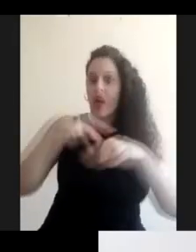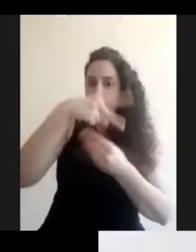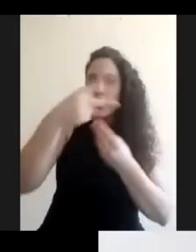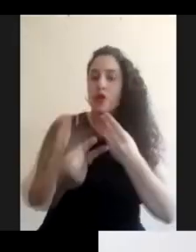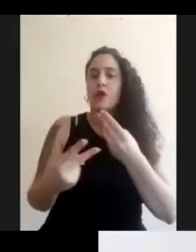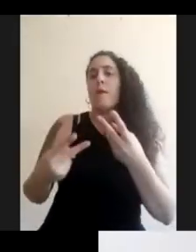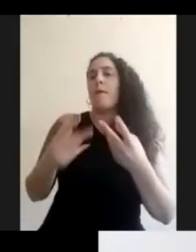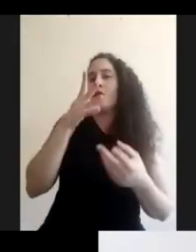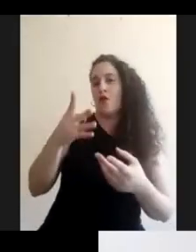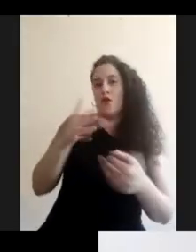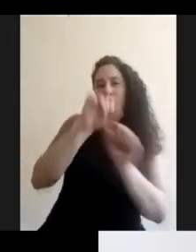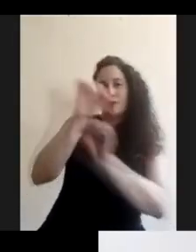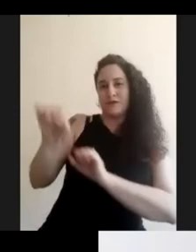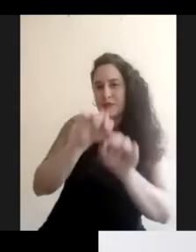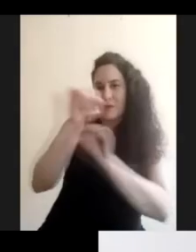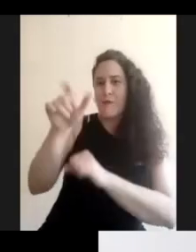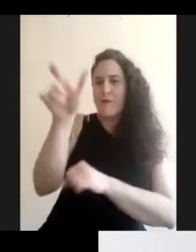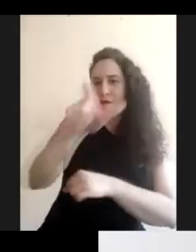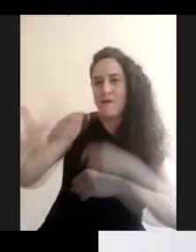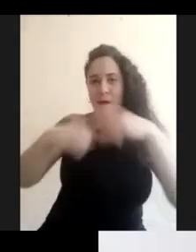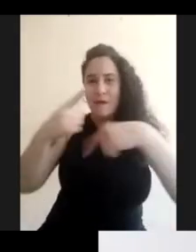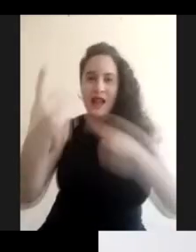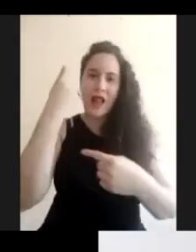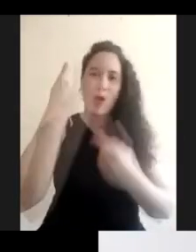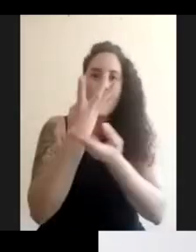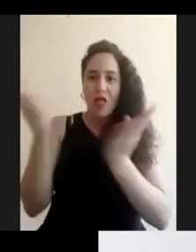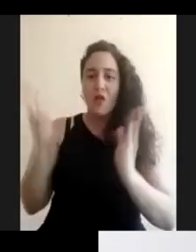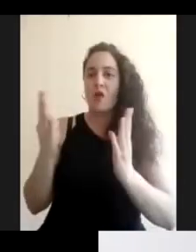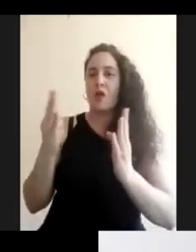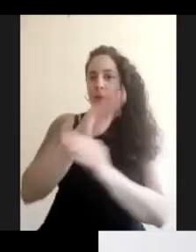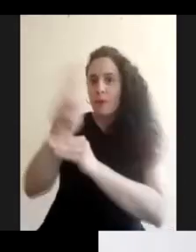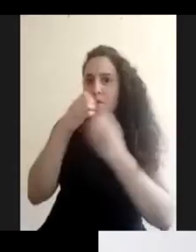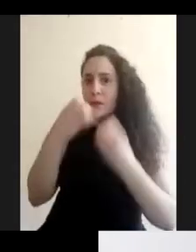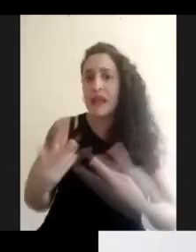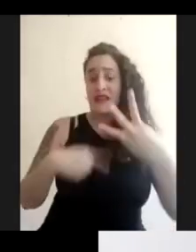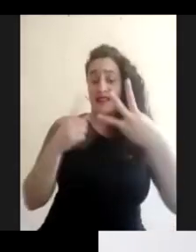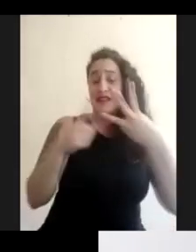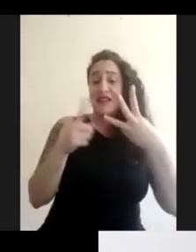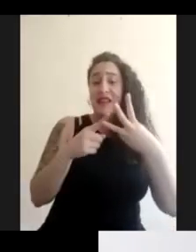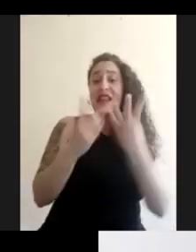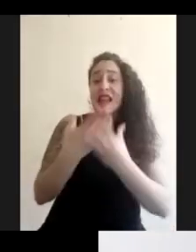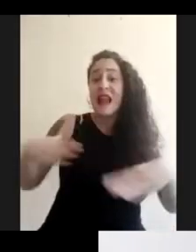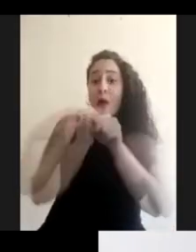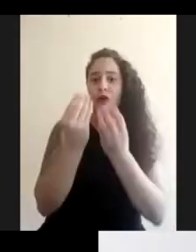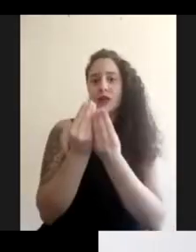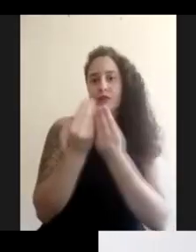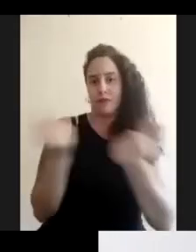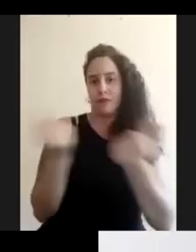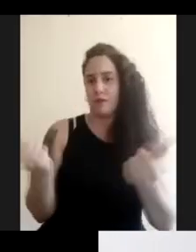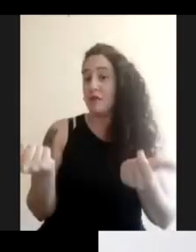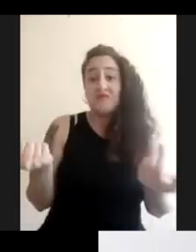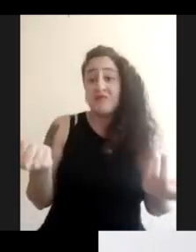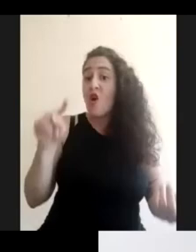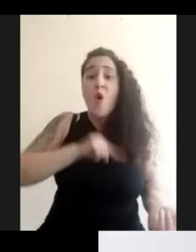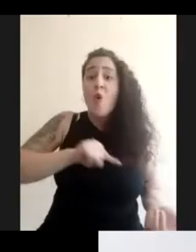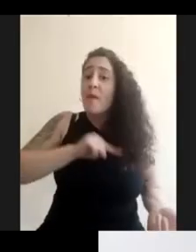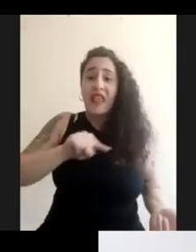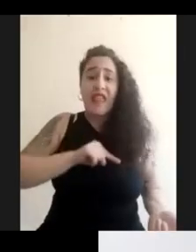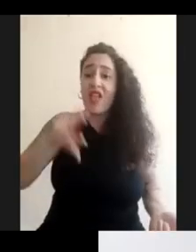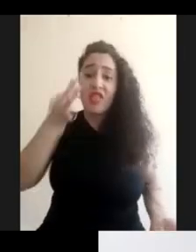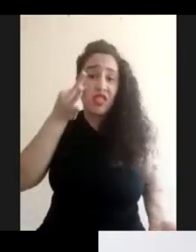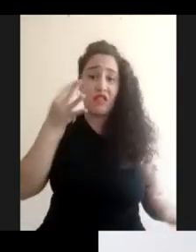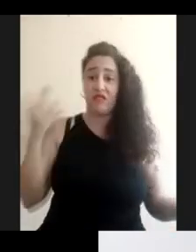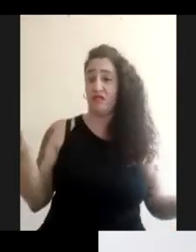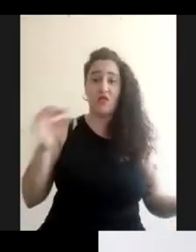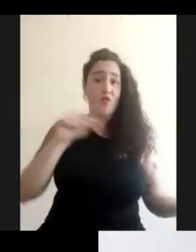alumnado, y la eliminación de la bolsa. Simplemente que sean humanos, que sean humanos, que tanto el gobierno como la empresa sean